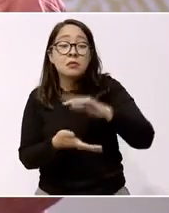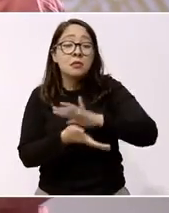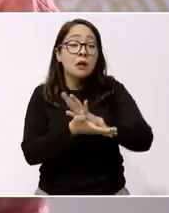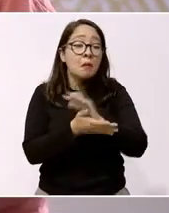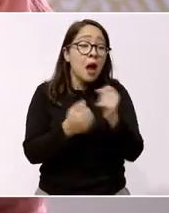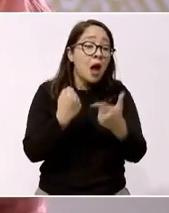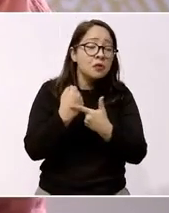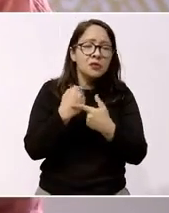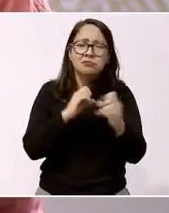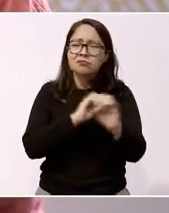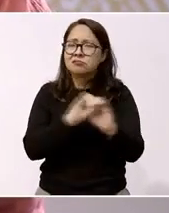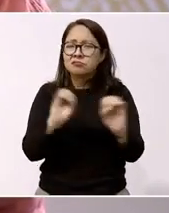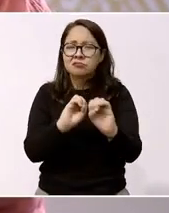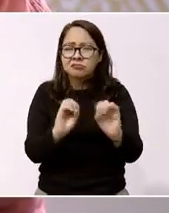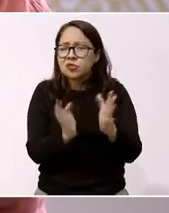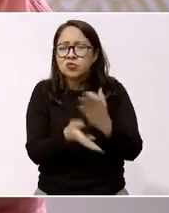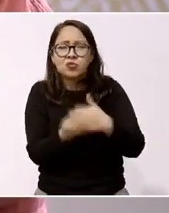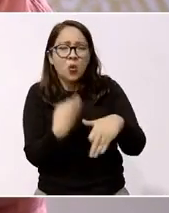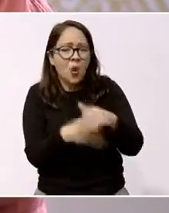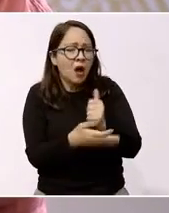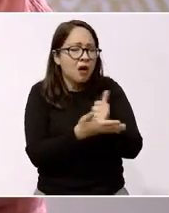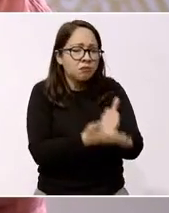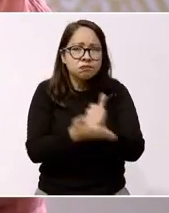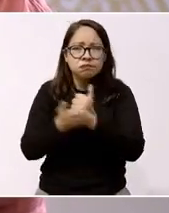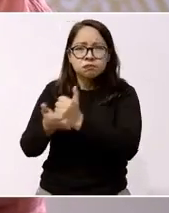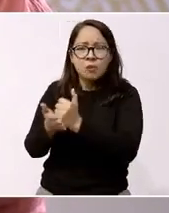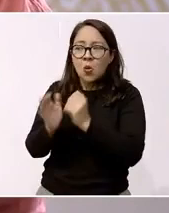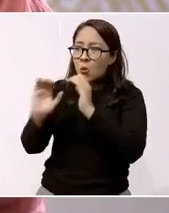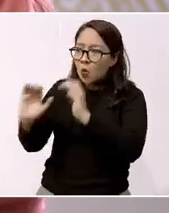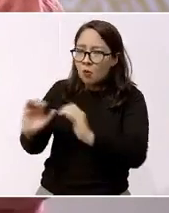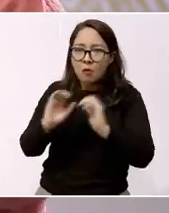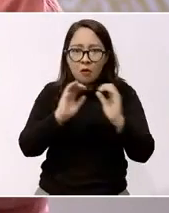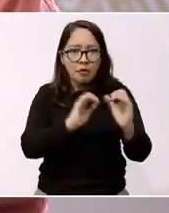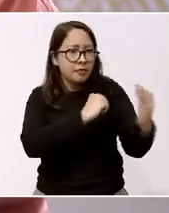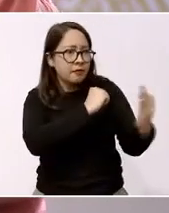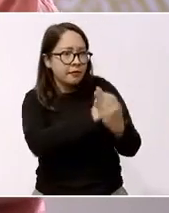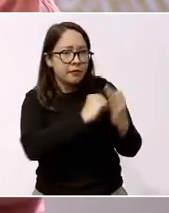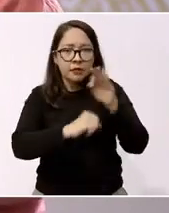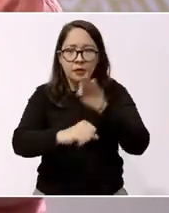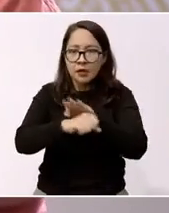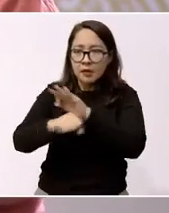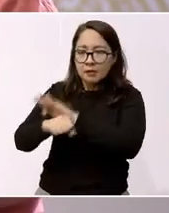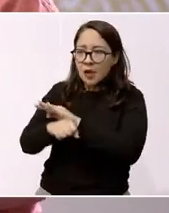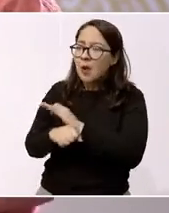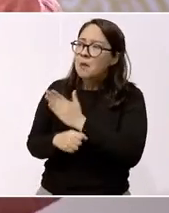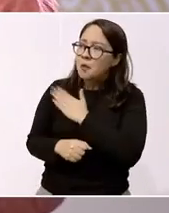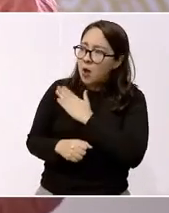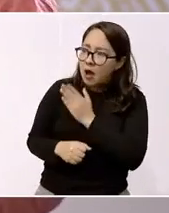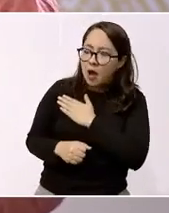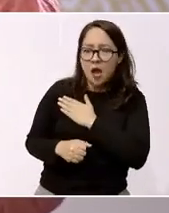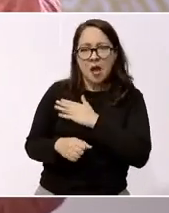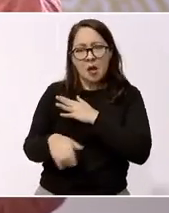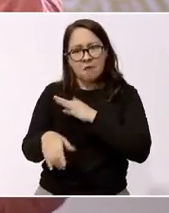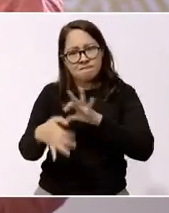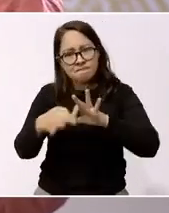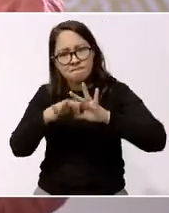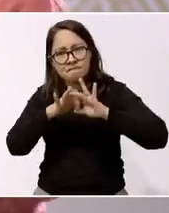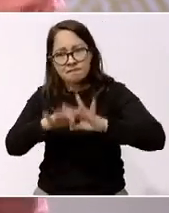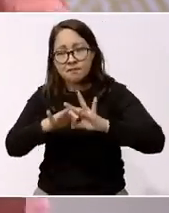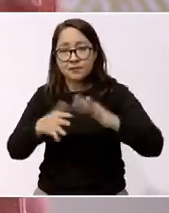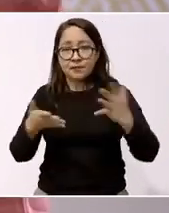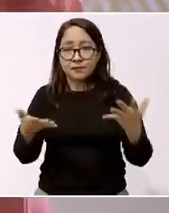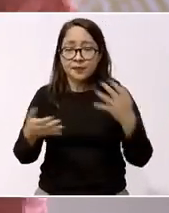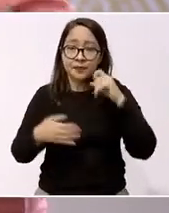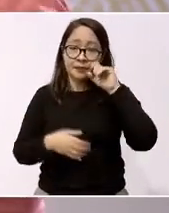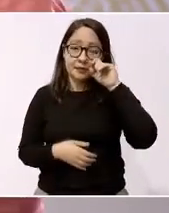el cuidarnos unos a otros, el ser bondadosos, fraternos.